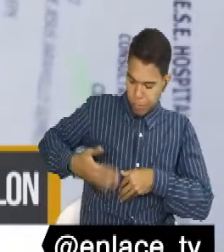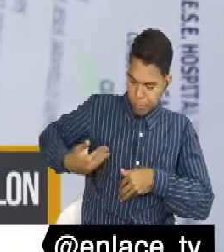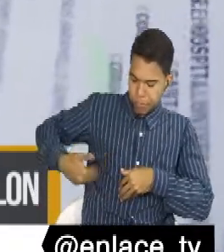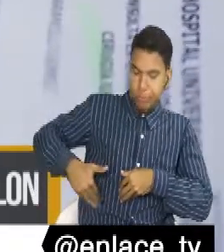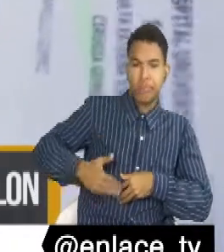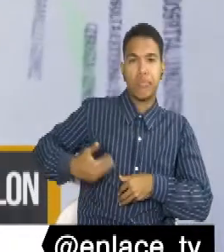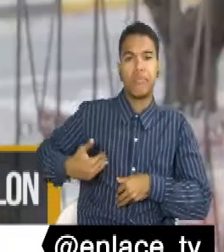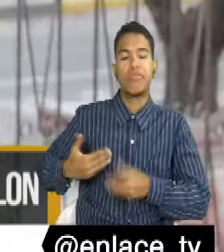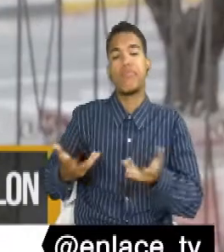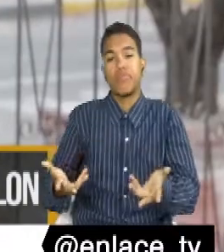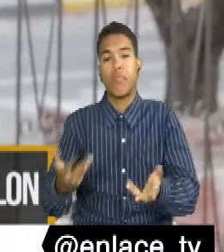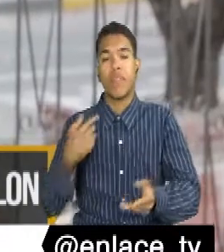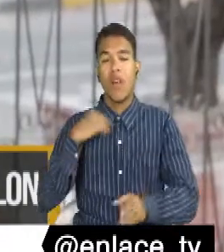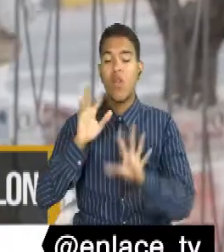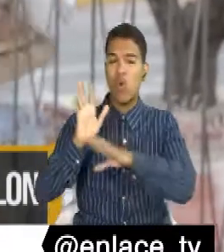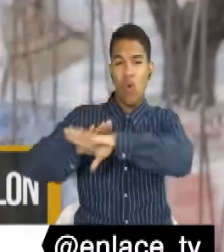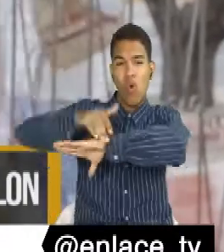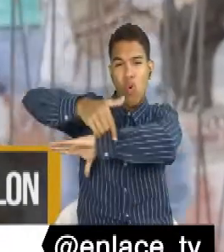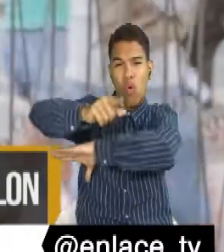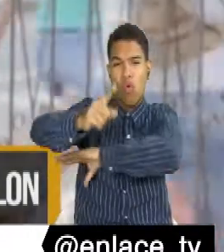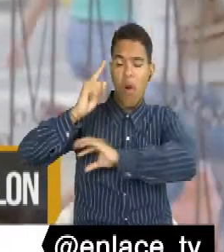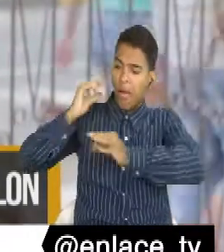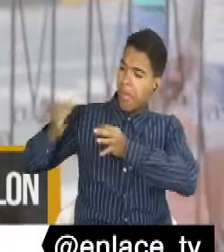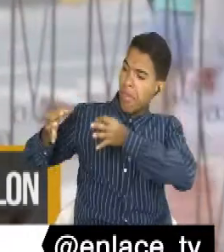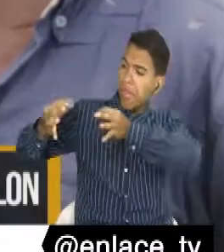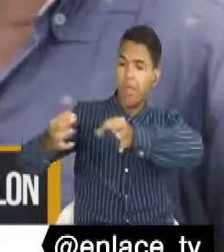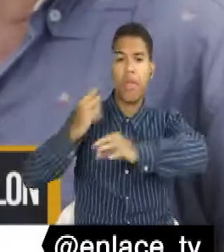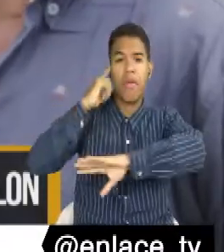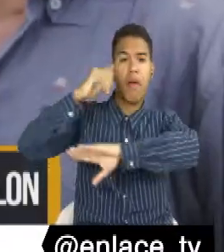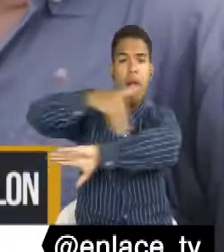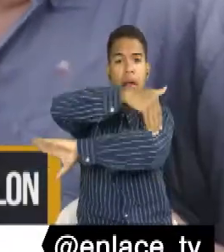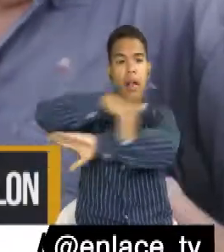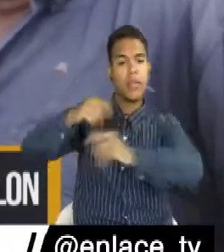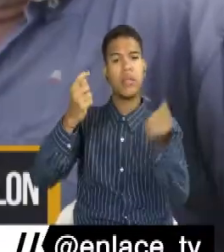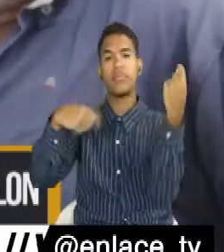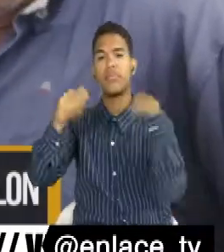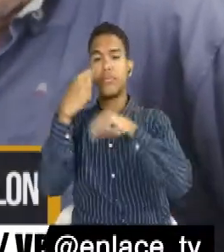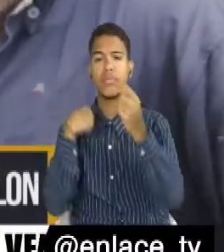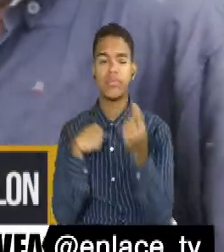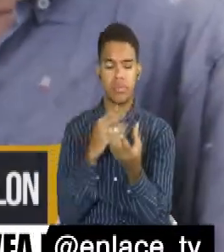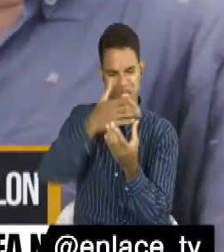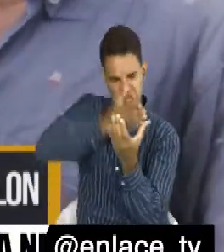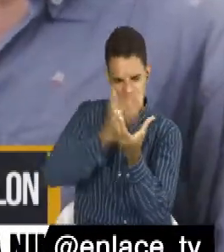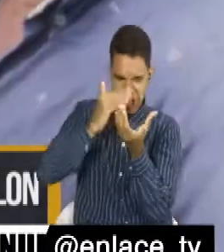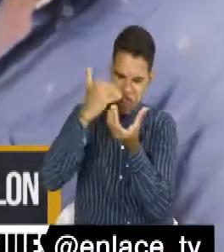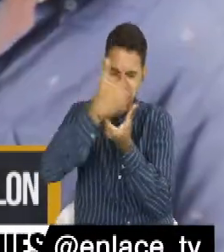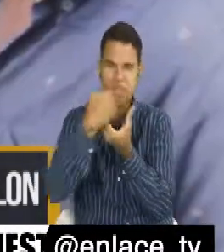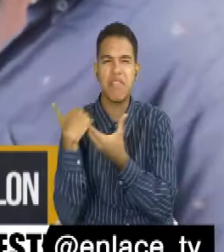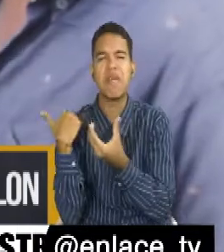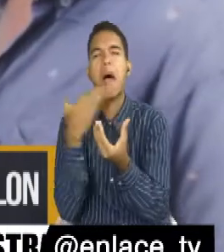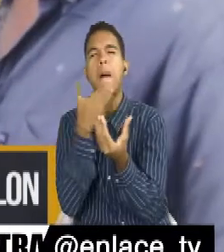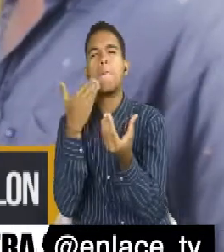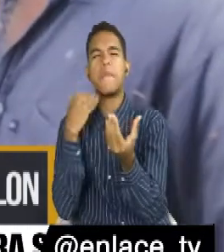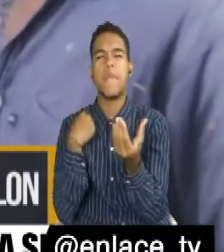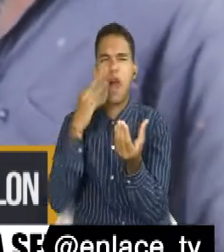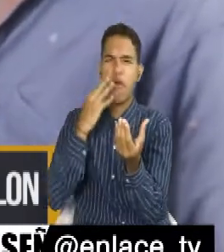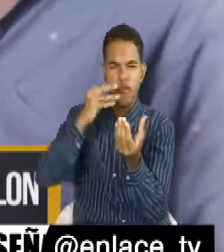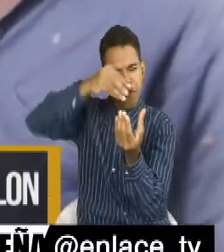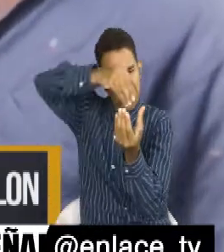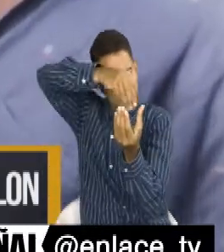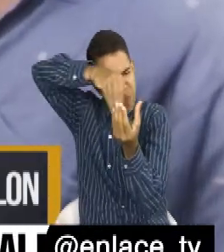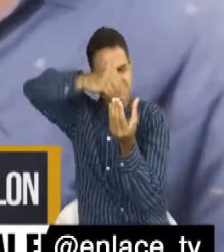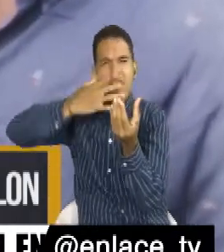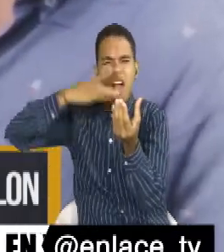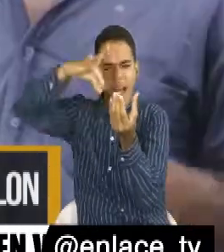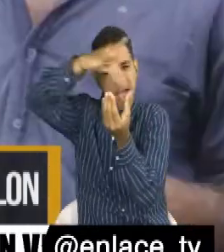esta negligencia es que no ha podido volver a las calles a vender sus mangos con limón y sal para poder llevar el sustento a su hogar, pues